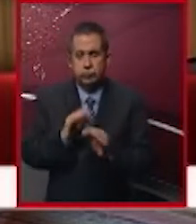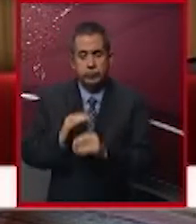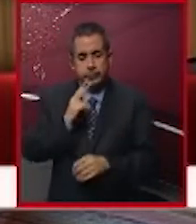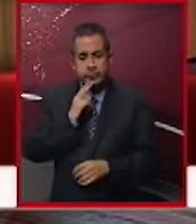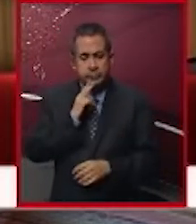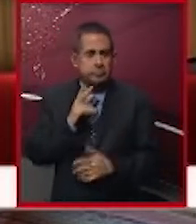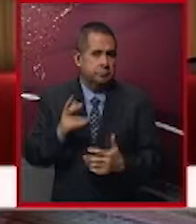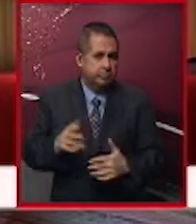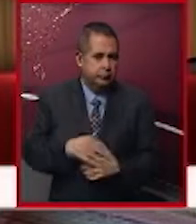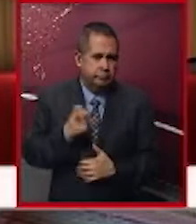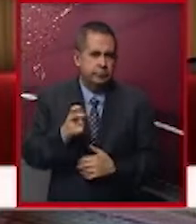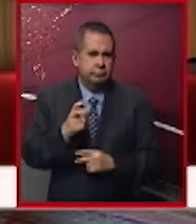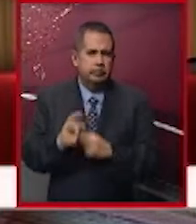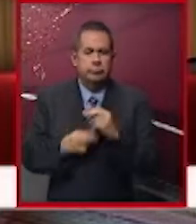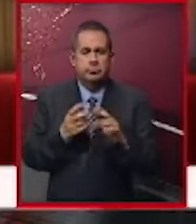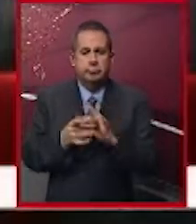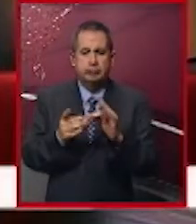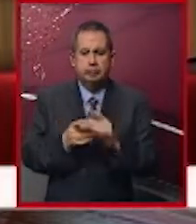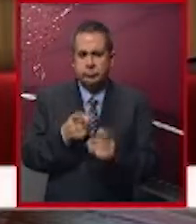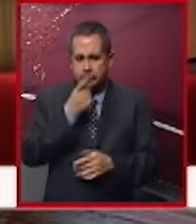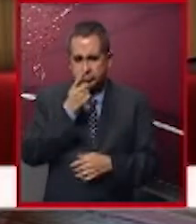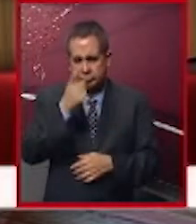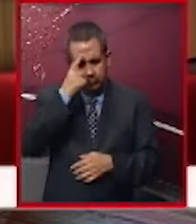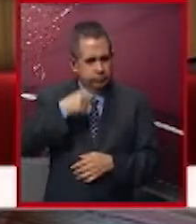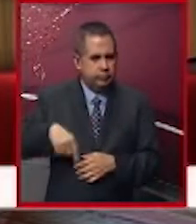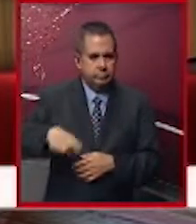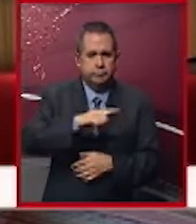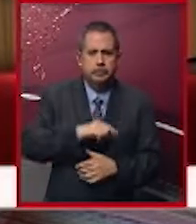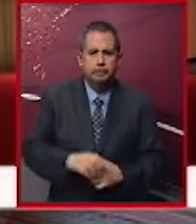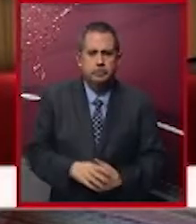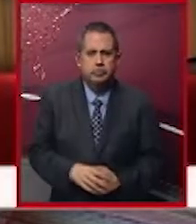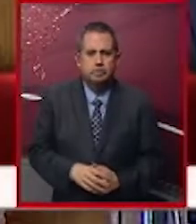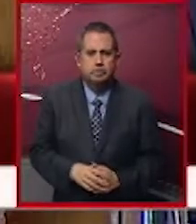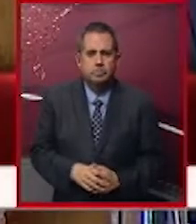funcionales. Así se dirigió a la reunión.